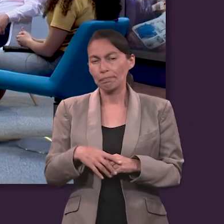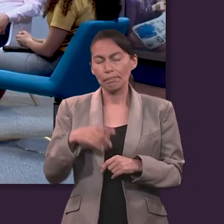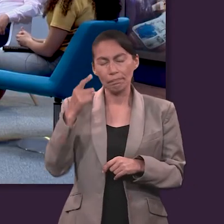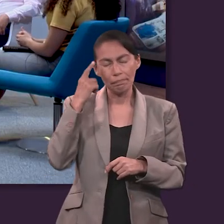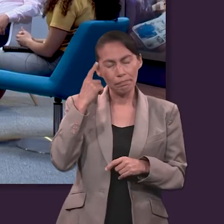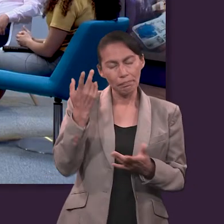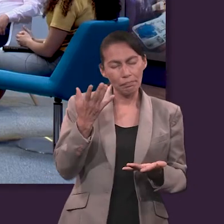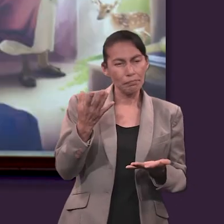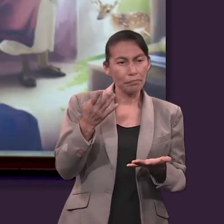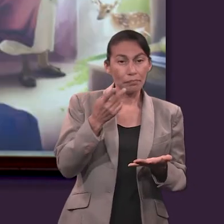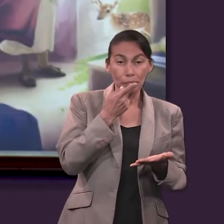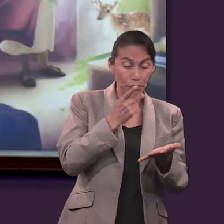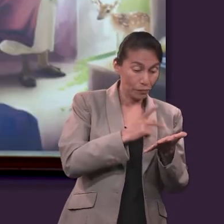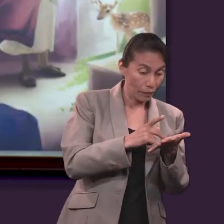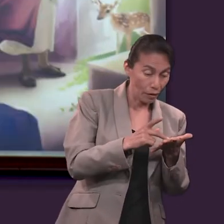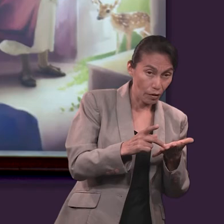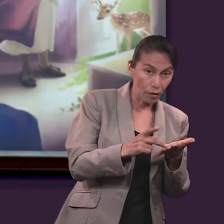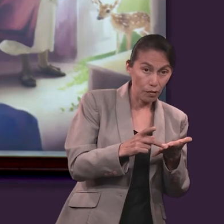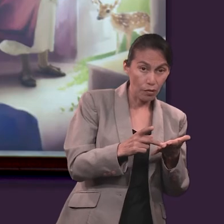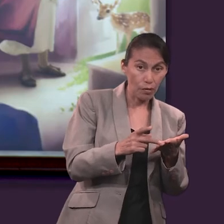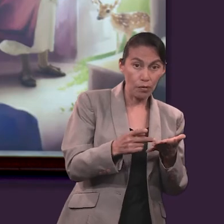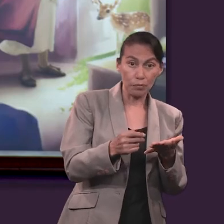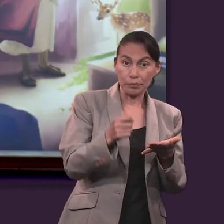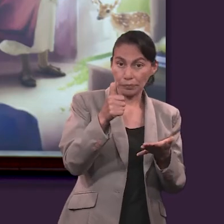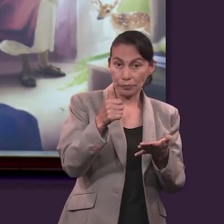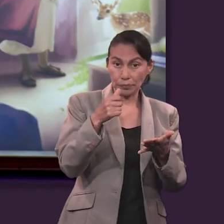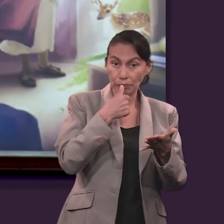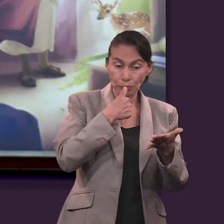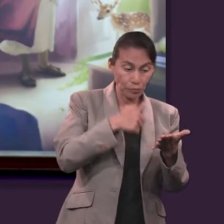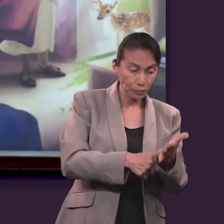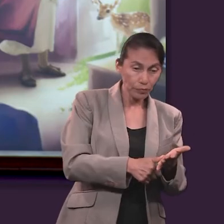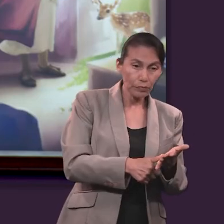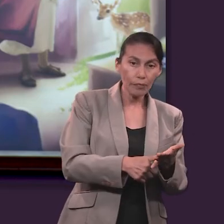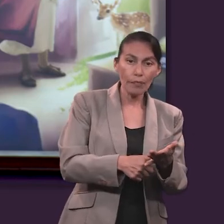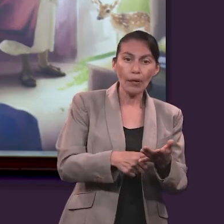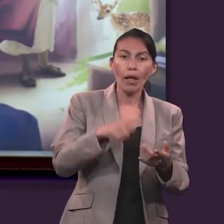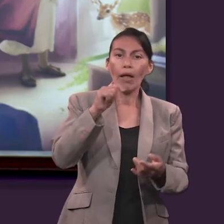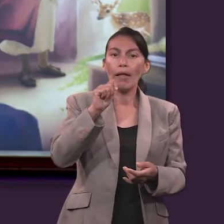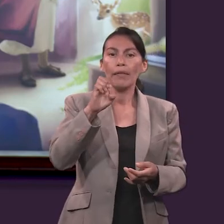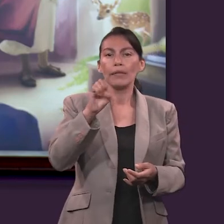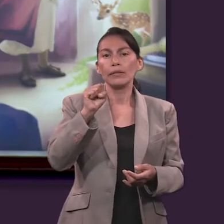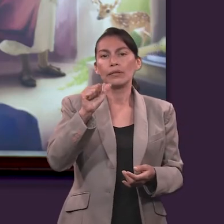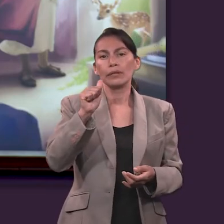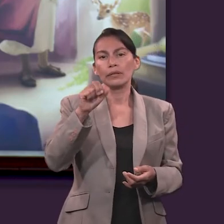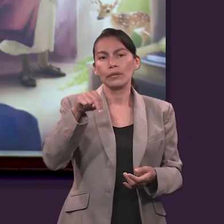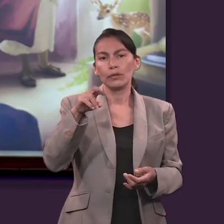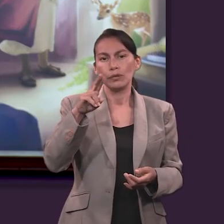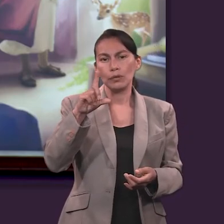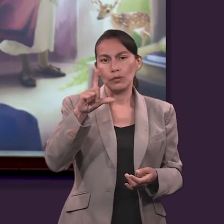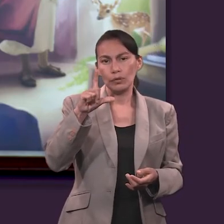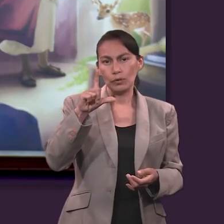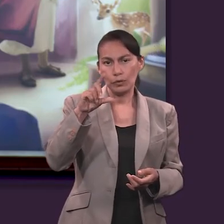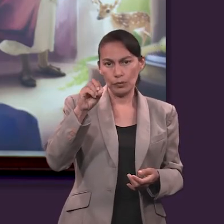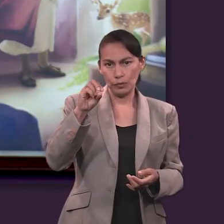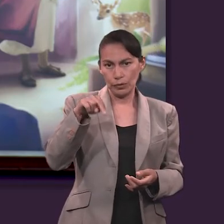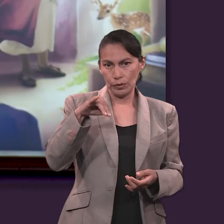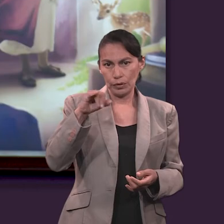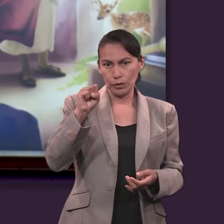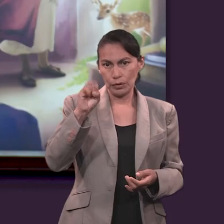Precisamente creo que Pablo en los últimos versículos de la primera carta a Tesalonicenses resume muy bien todo